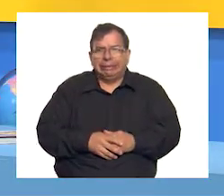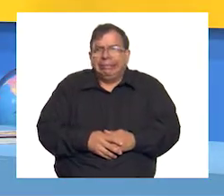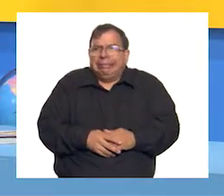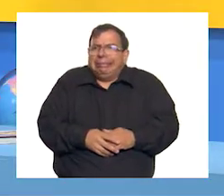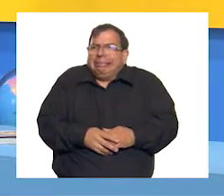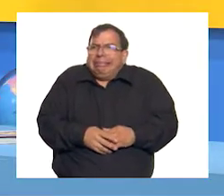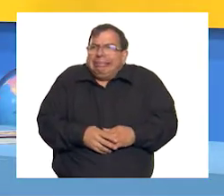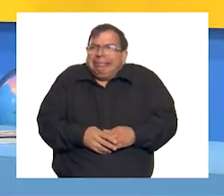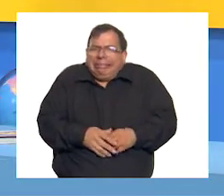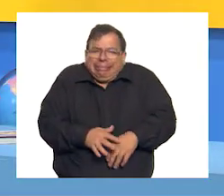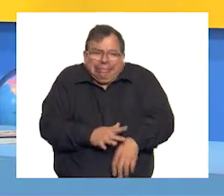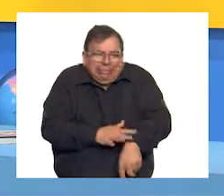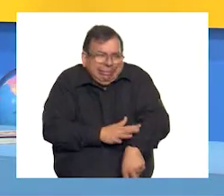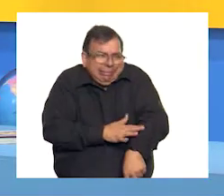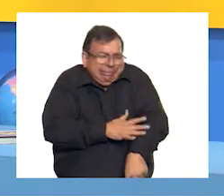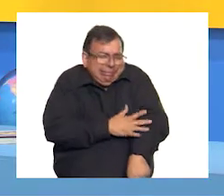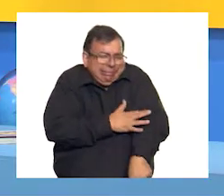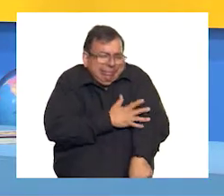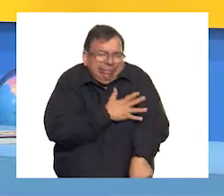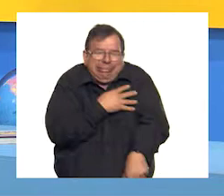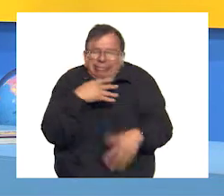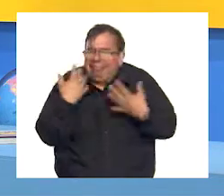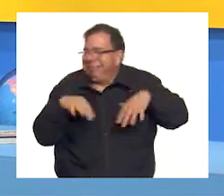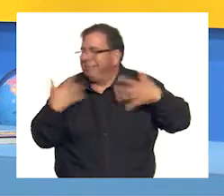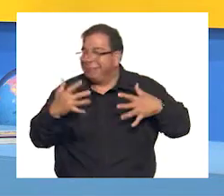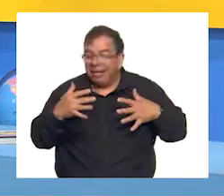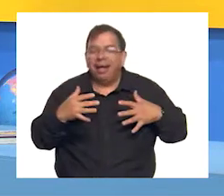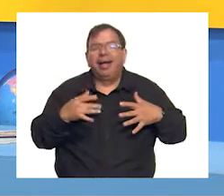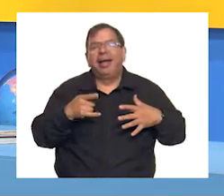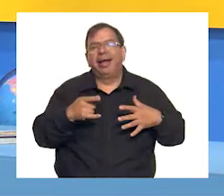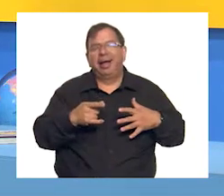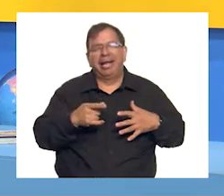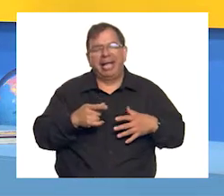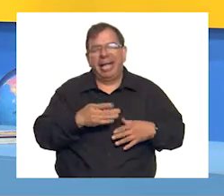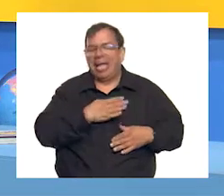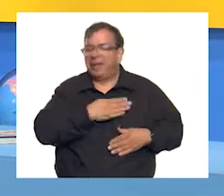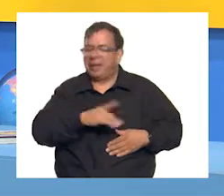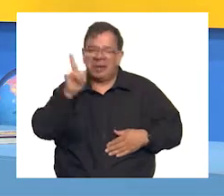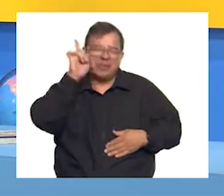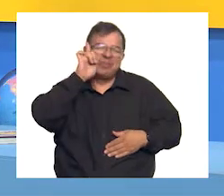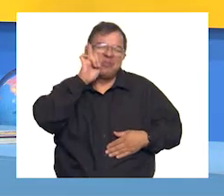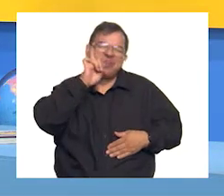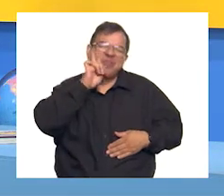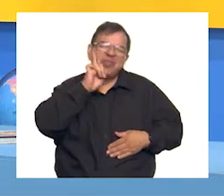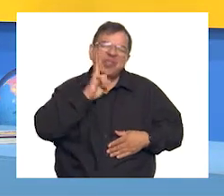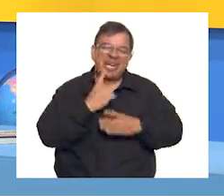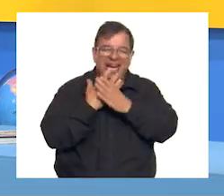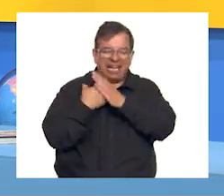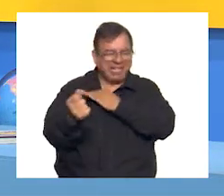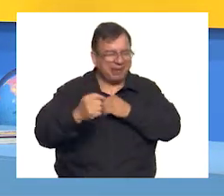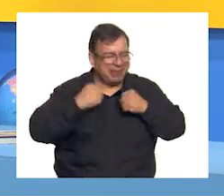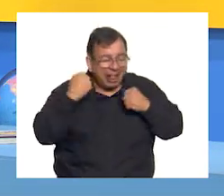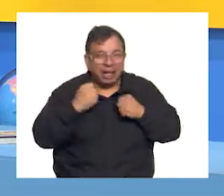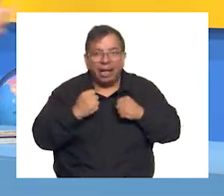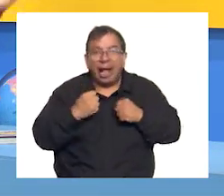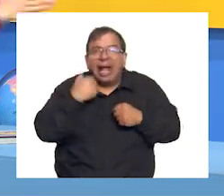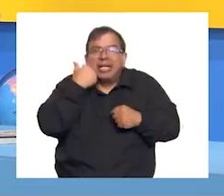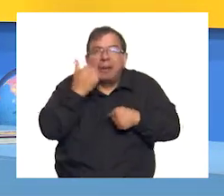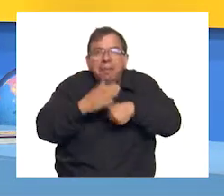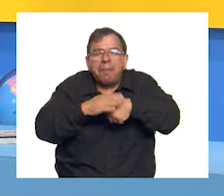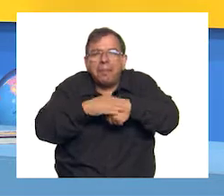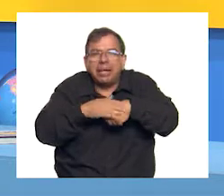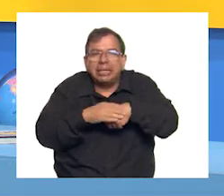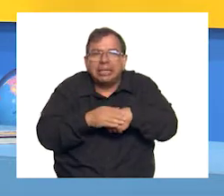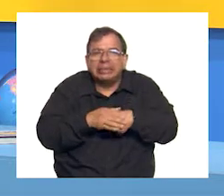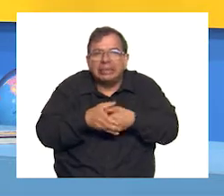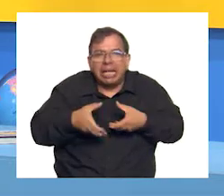¡Ay! Se me puso la piel chinita. Me alegra que haya escapado la mulata y no puedo esperar a escuchar la siguiente, la leyenda